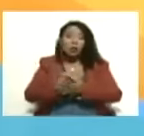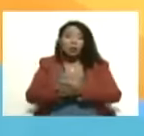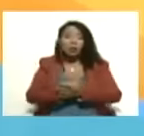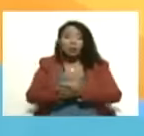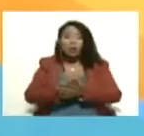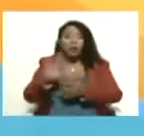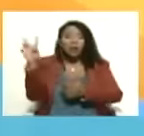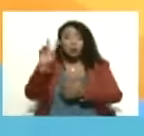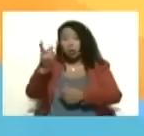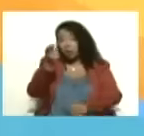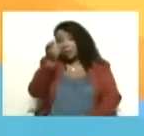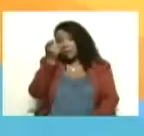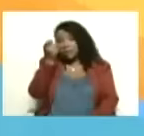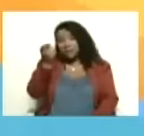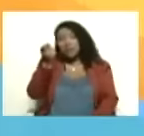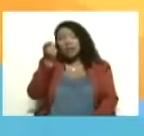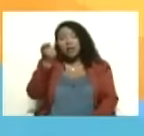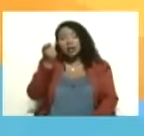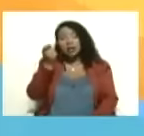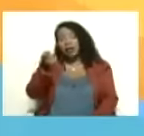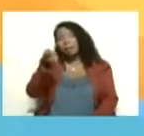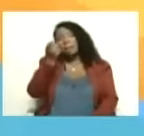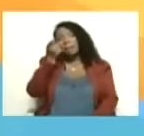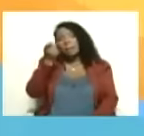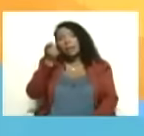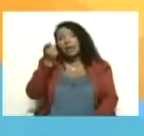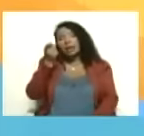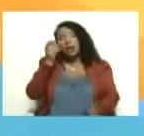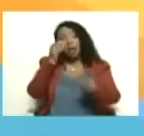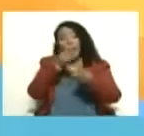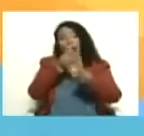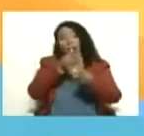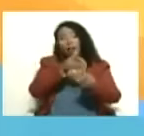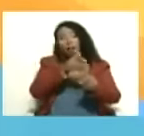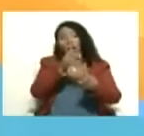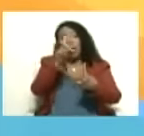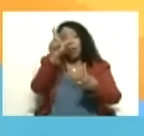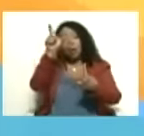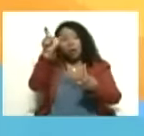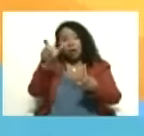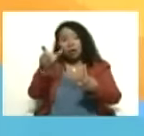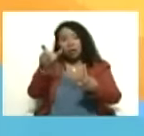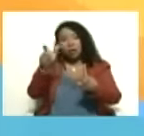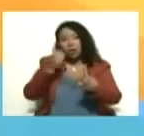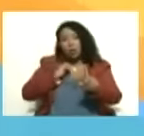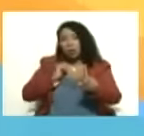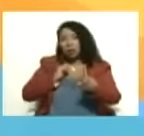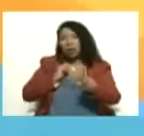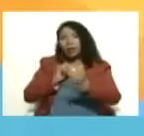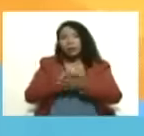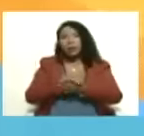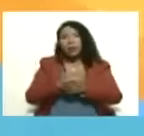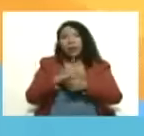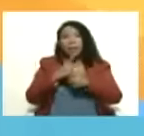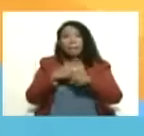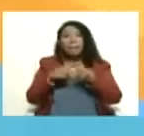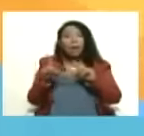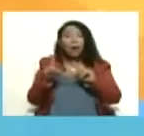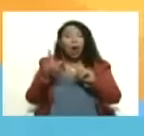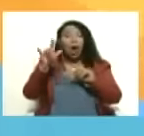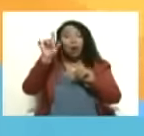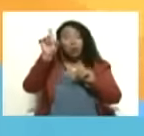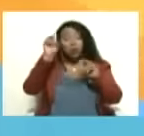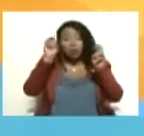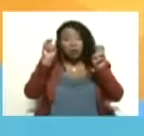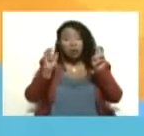Venezuela jamás jamás ha agredido a un país alguno Pero hay un hecho